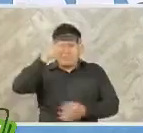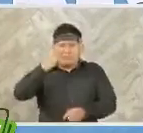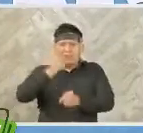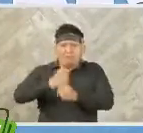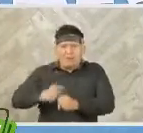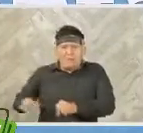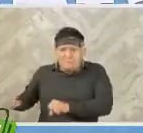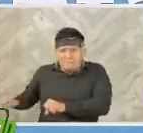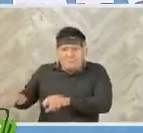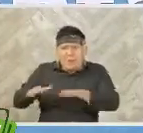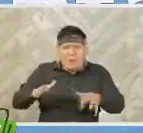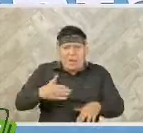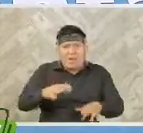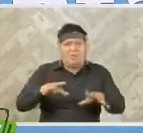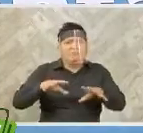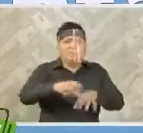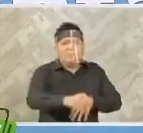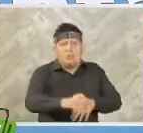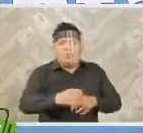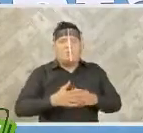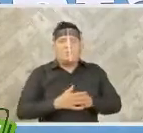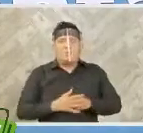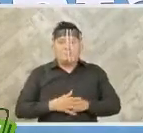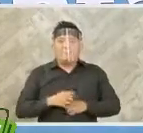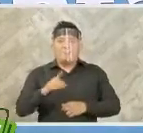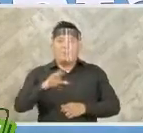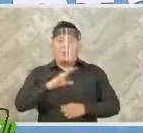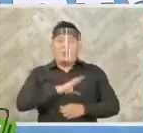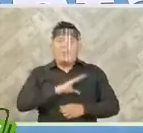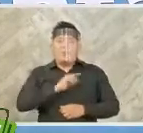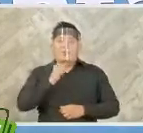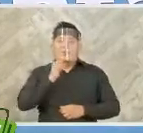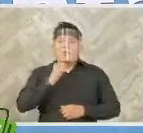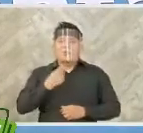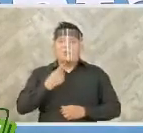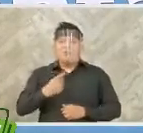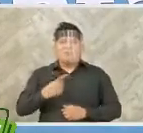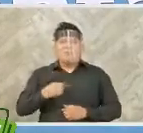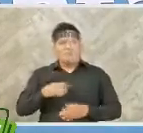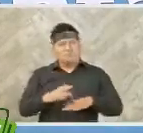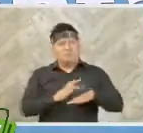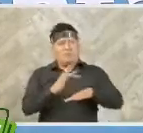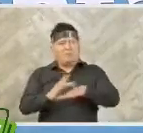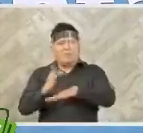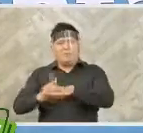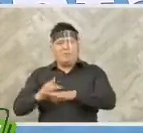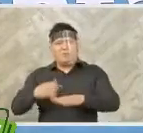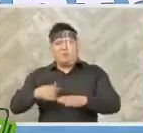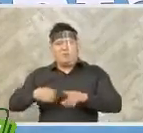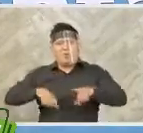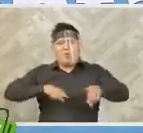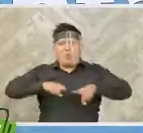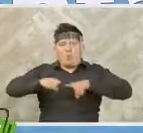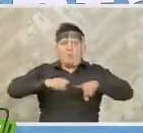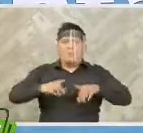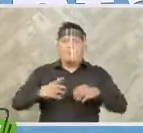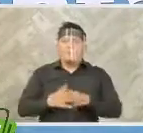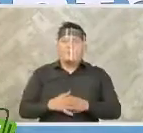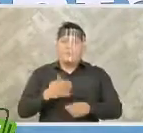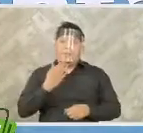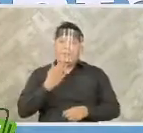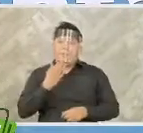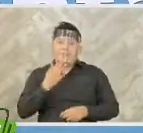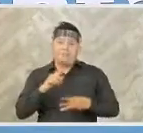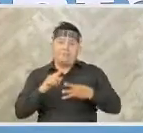todo el tiempo nos recalca la importancia de mejorar la competitividad y la productividad, pero eso hay que llevarlo a hechos. Entonces quiero poner tres